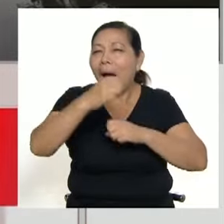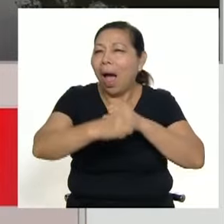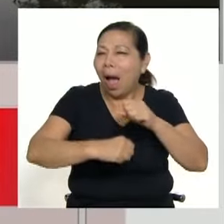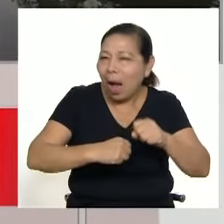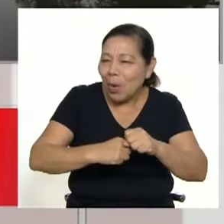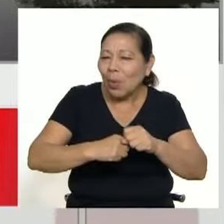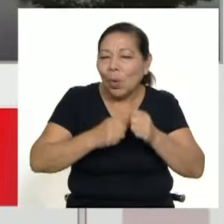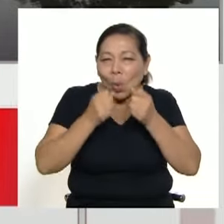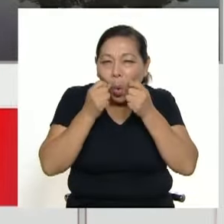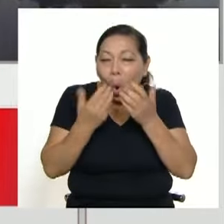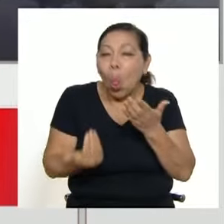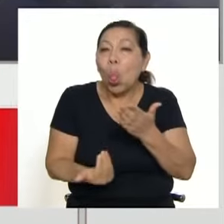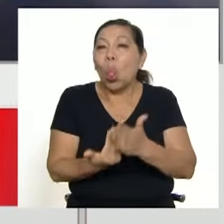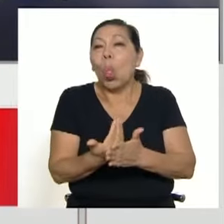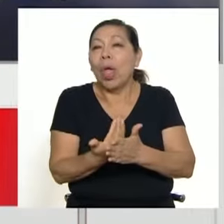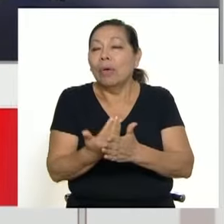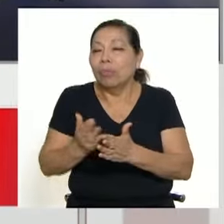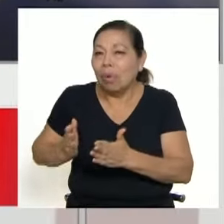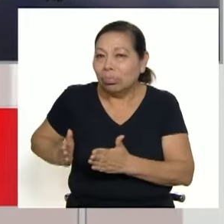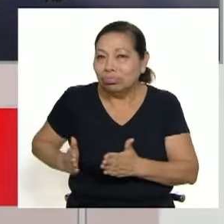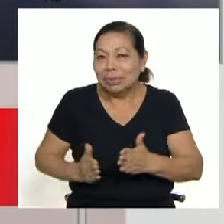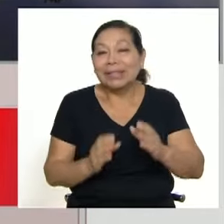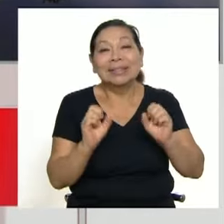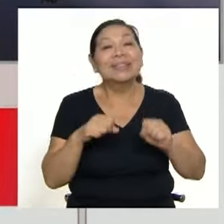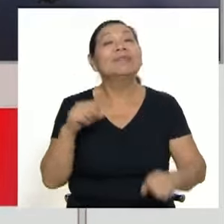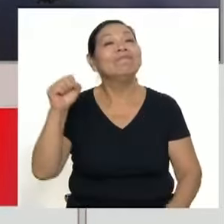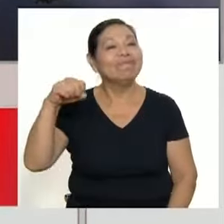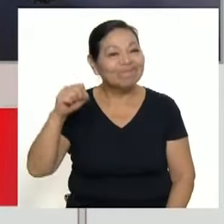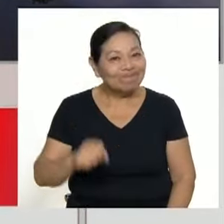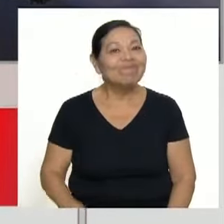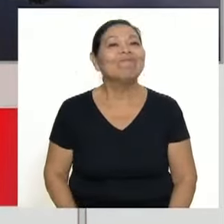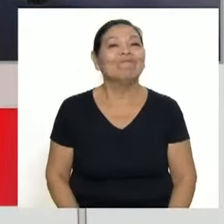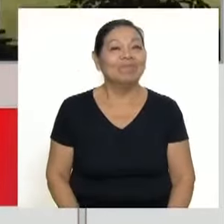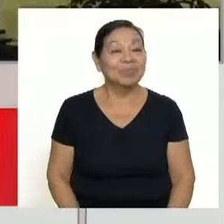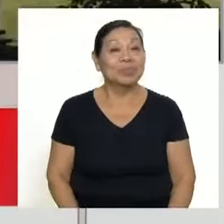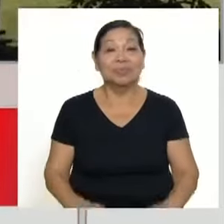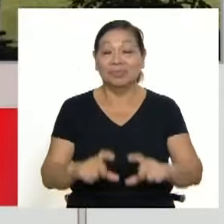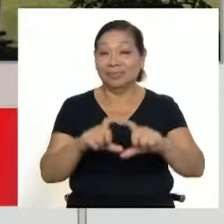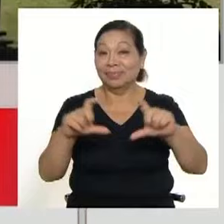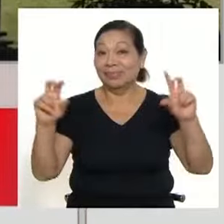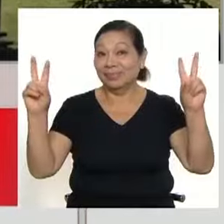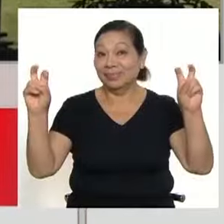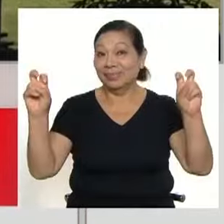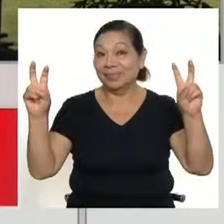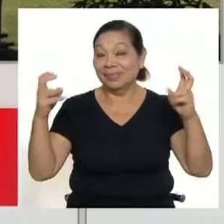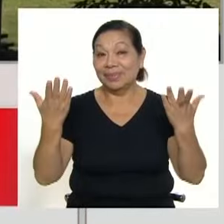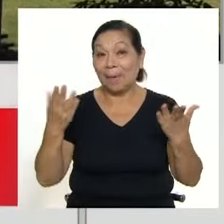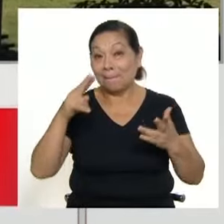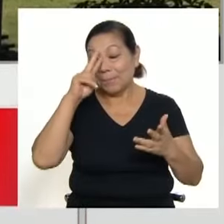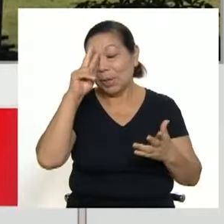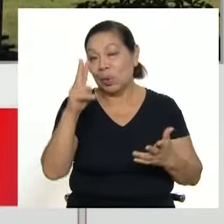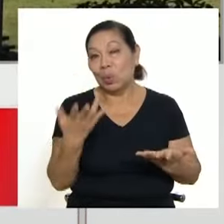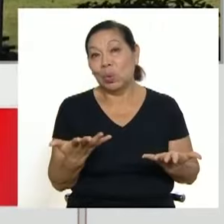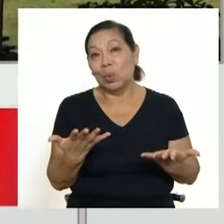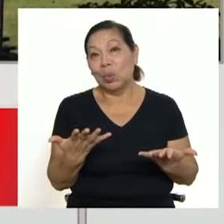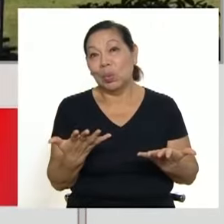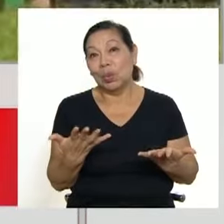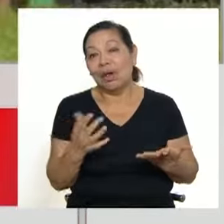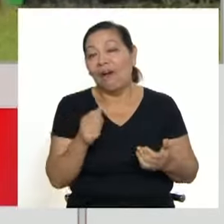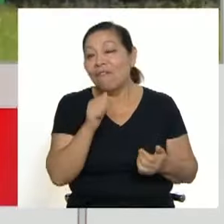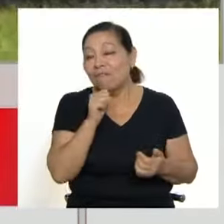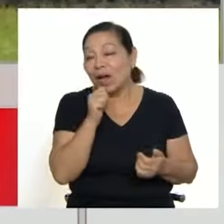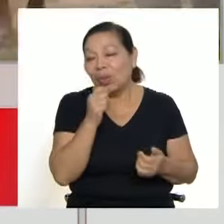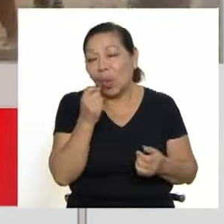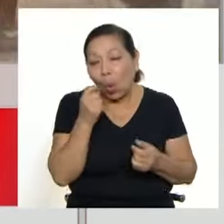pues se descubren nuevas rutas, ¿no? Ah, así es, así es. Justo hay una frase que siempre repito, ¿no?, que el Perú es un país que está aún por